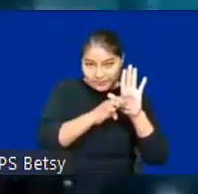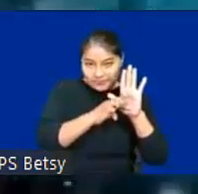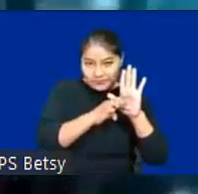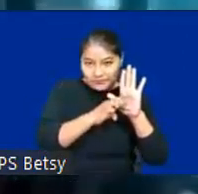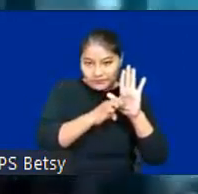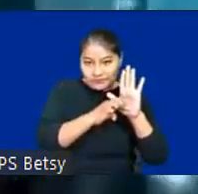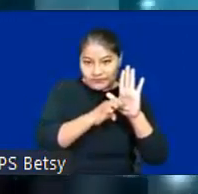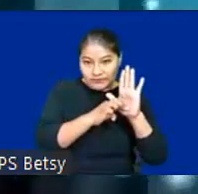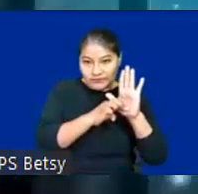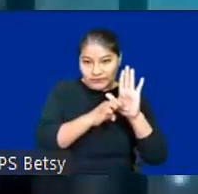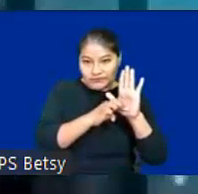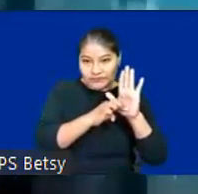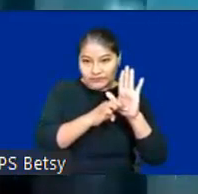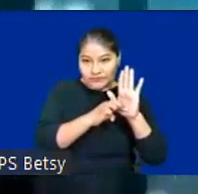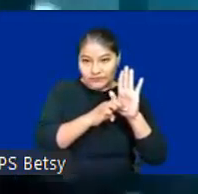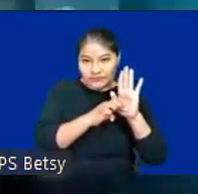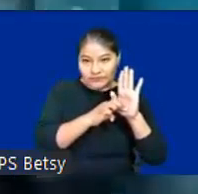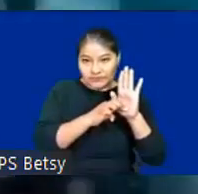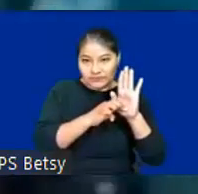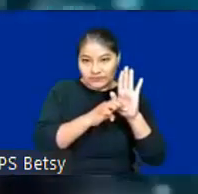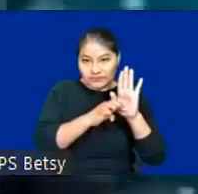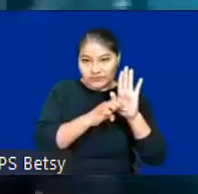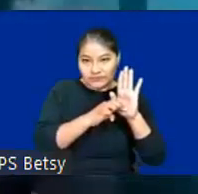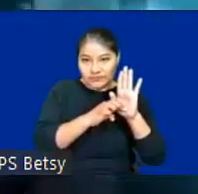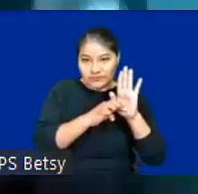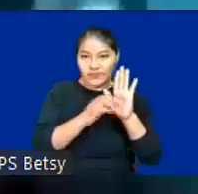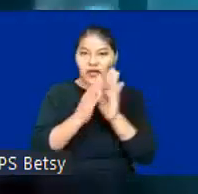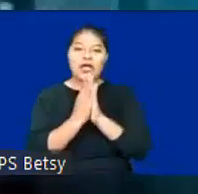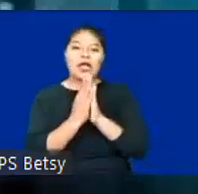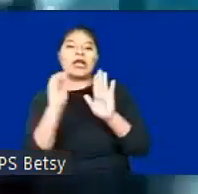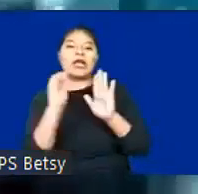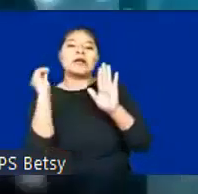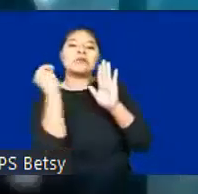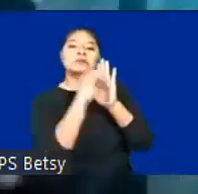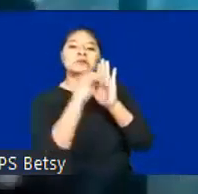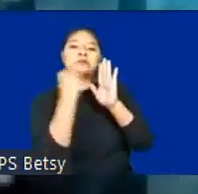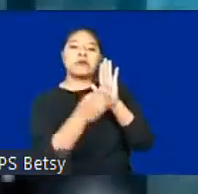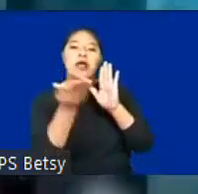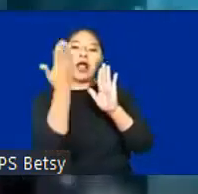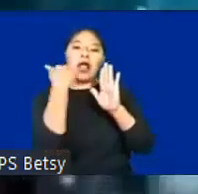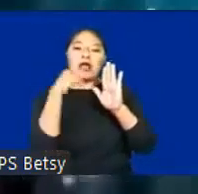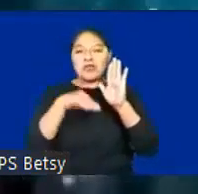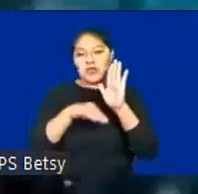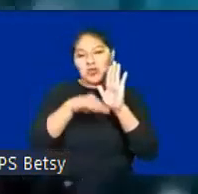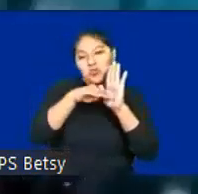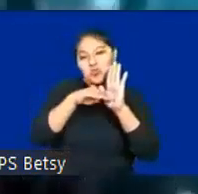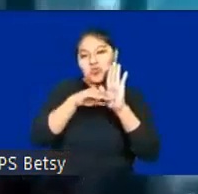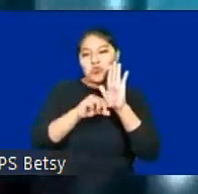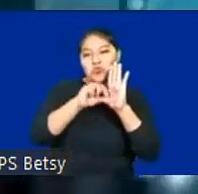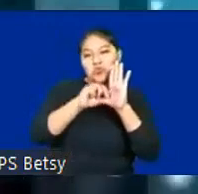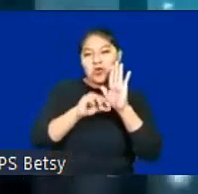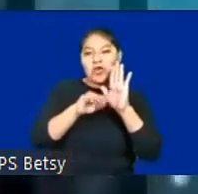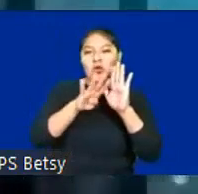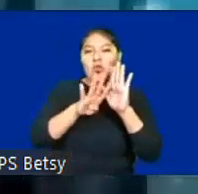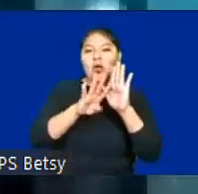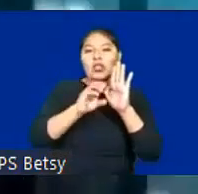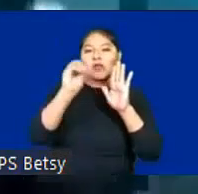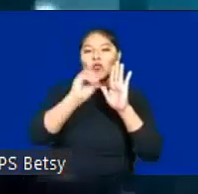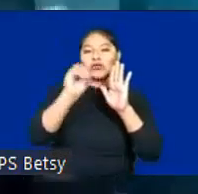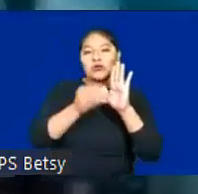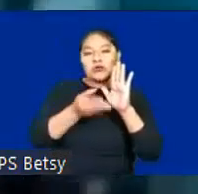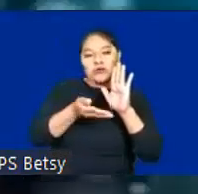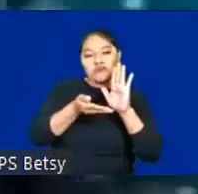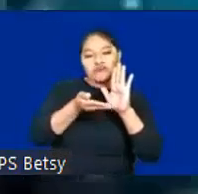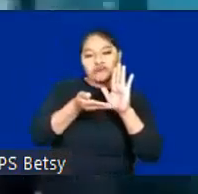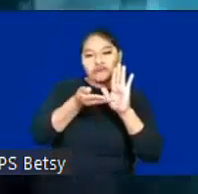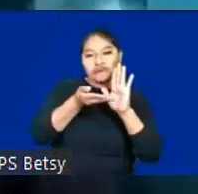esta plataforma a un casi 80%. Entonces, había un crecimiento muy potente también